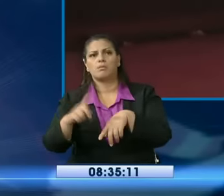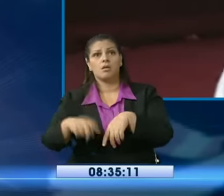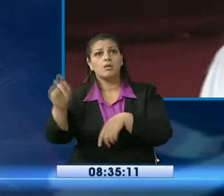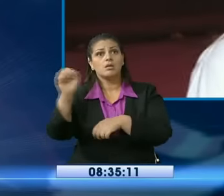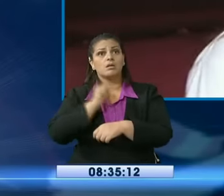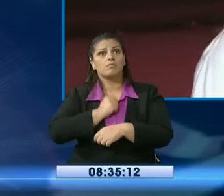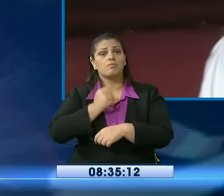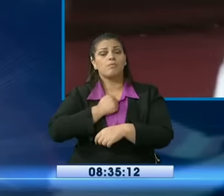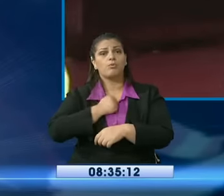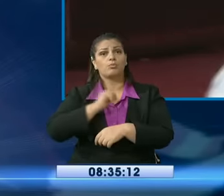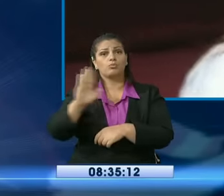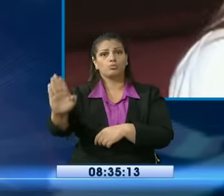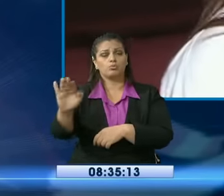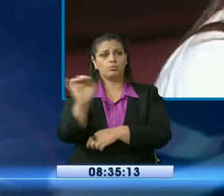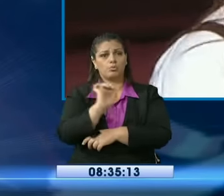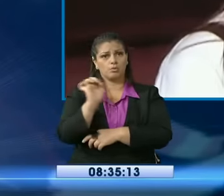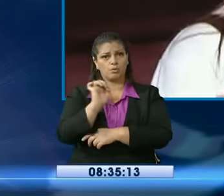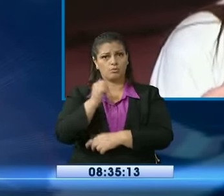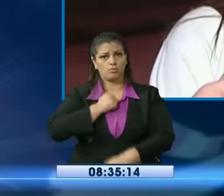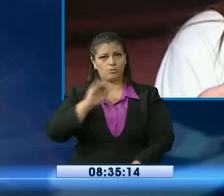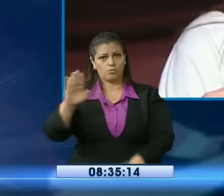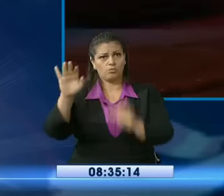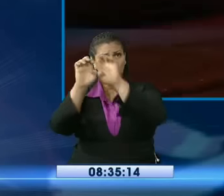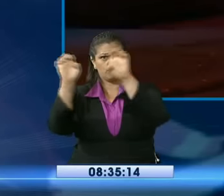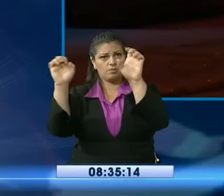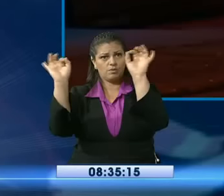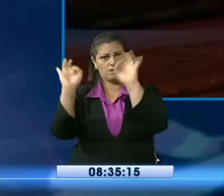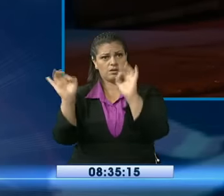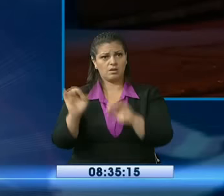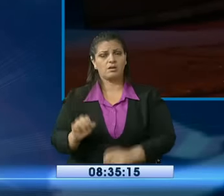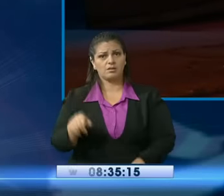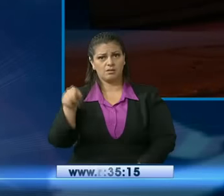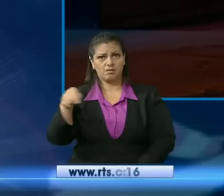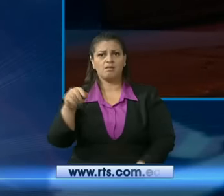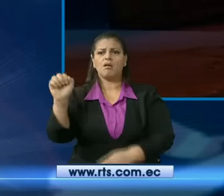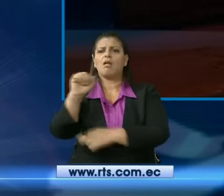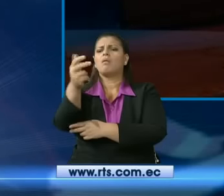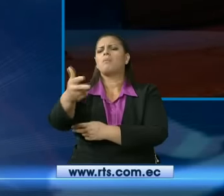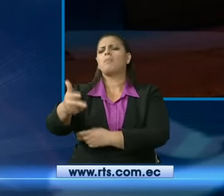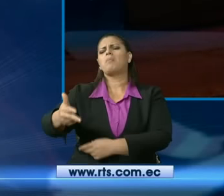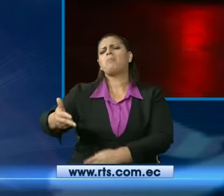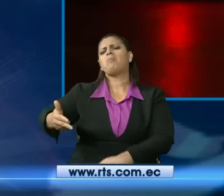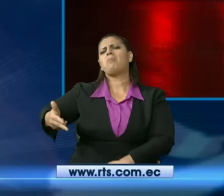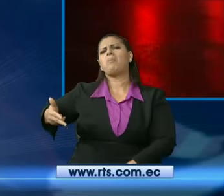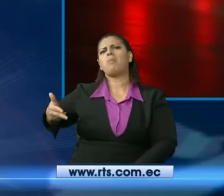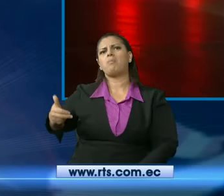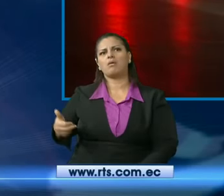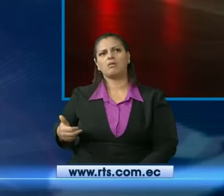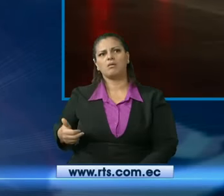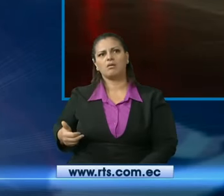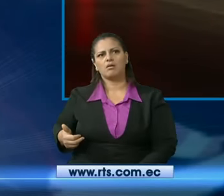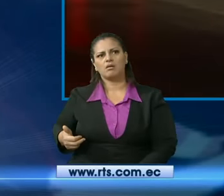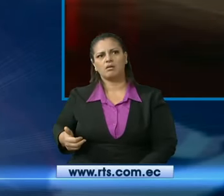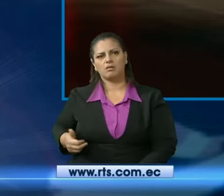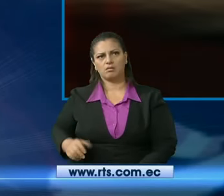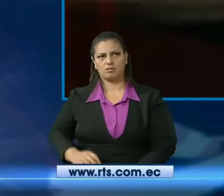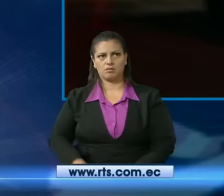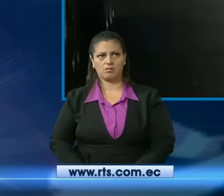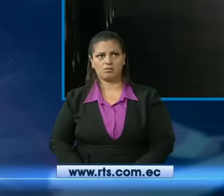Estos son estos que son agentes externos, ¿cómo se llaman? Estos contratados. Estos que van y cortan la luz sin